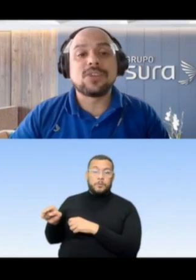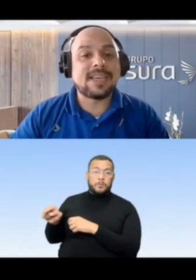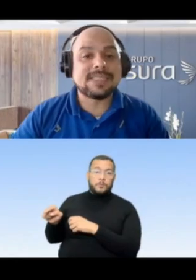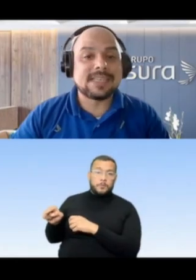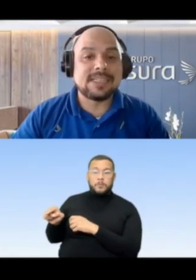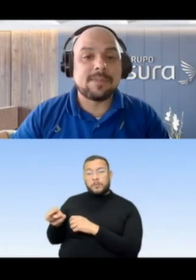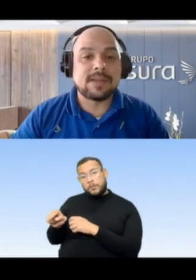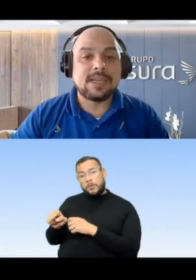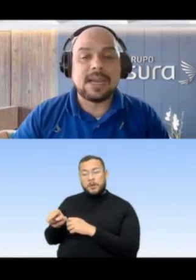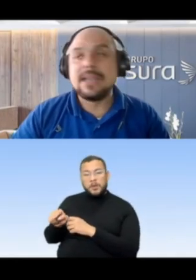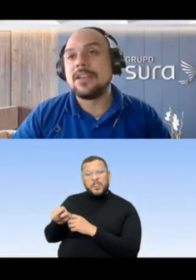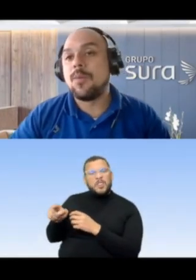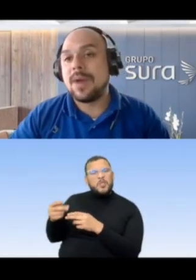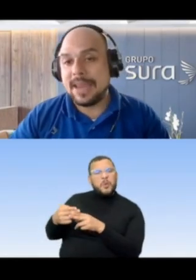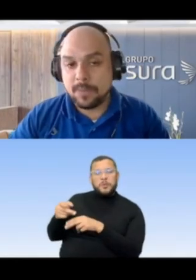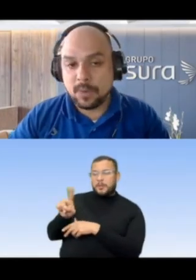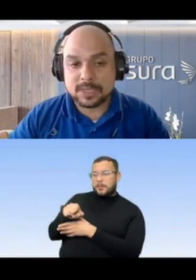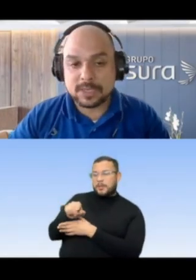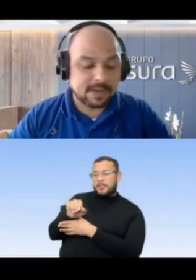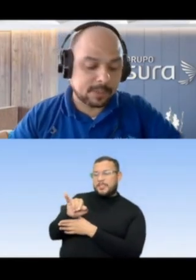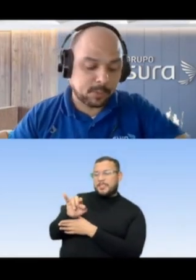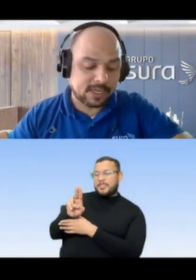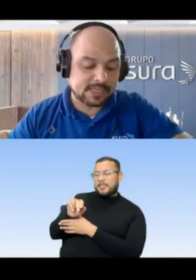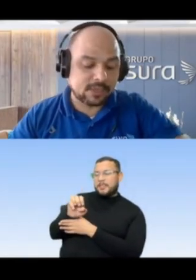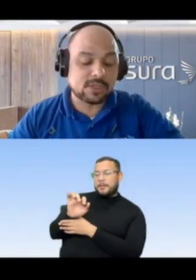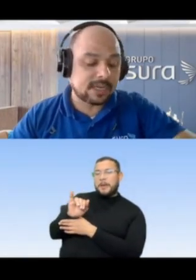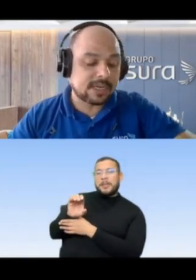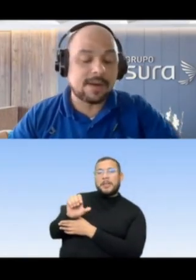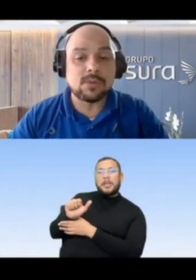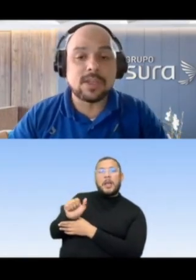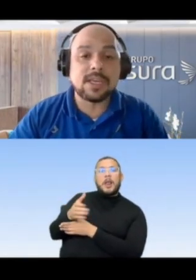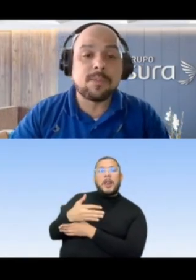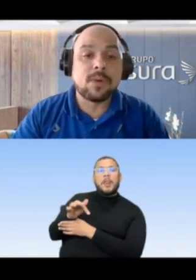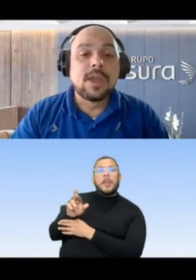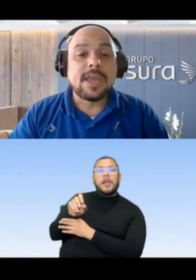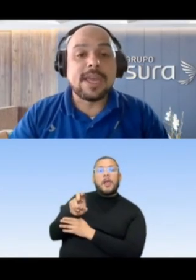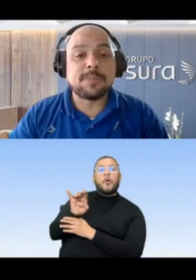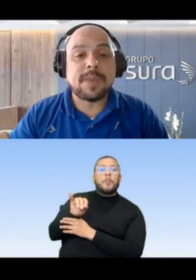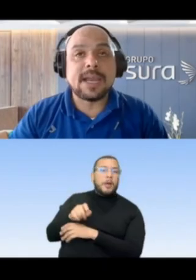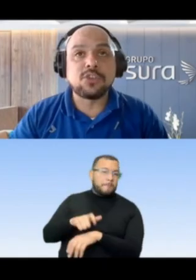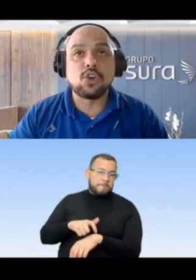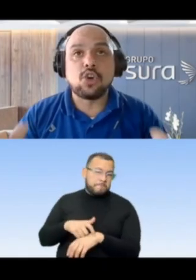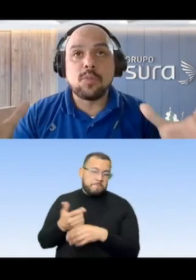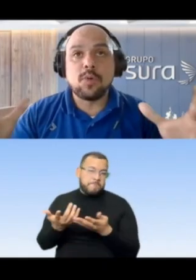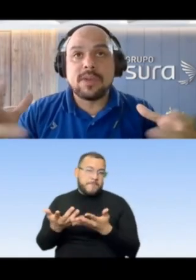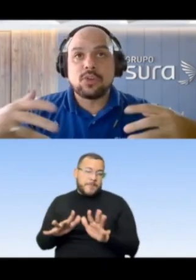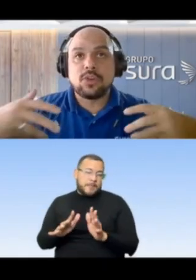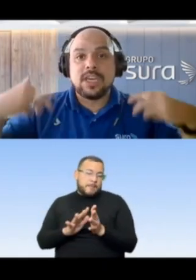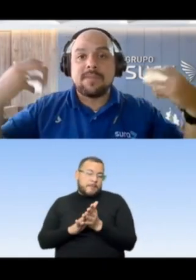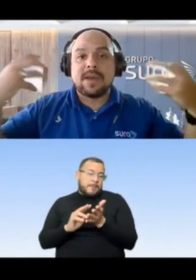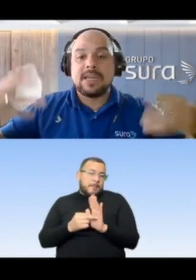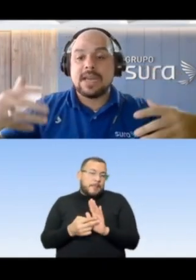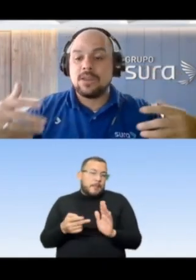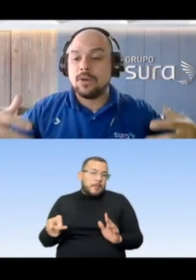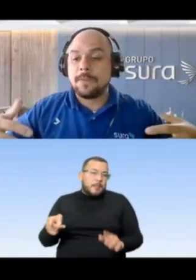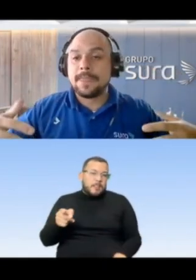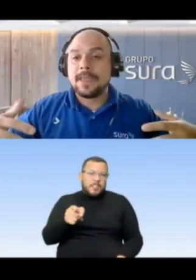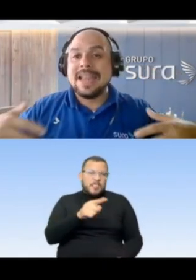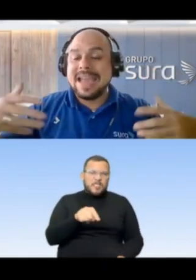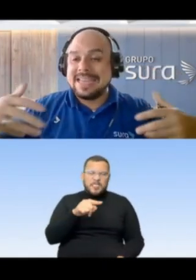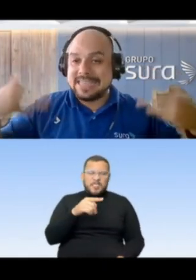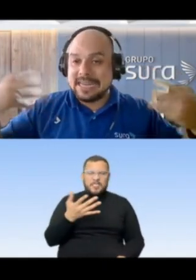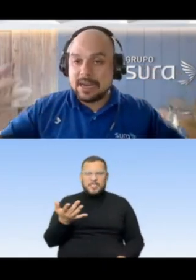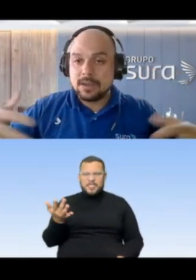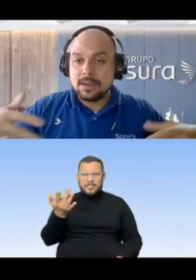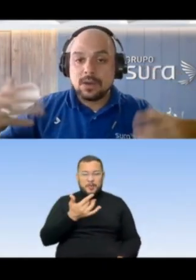trauma. Chicos, ¿qué es la cinemática del trauma? En pocas palabras, porque ya se nos está acabando el tiempo, es, venga, yo cómo me estoy